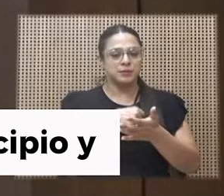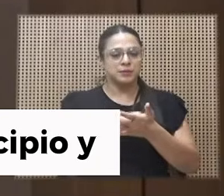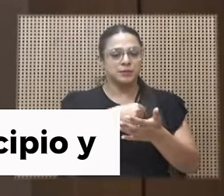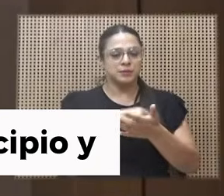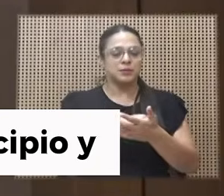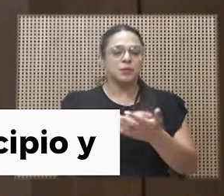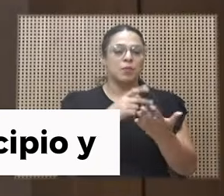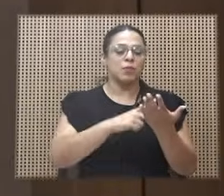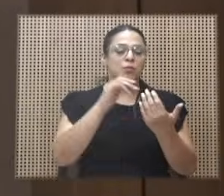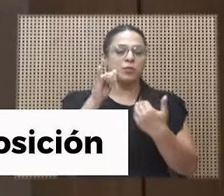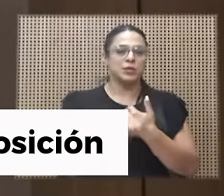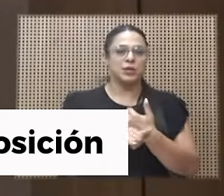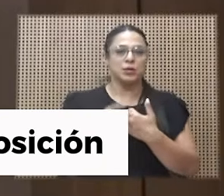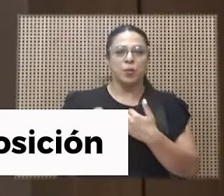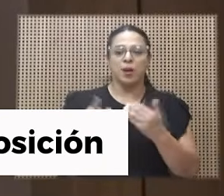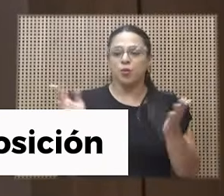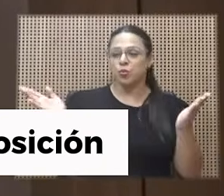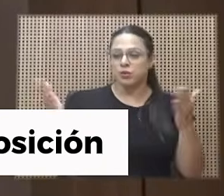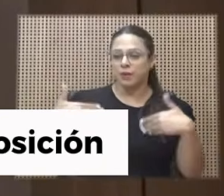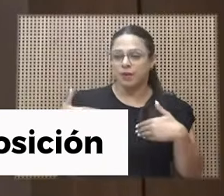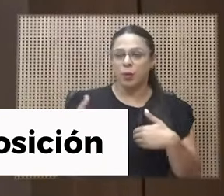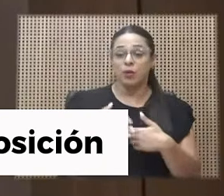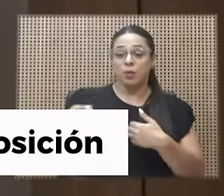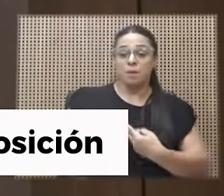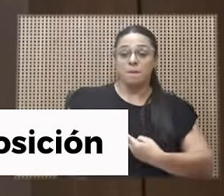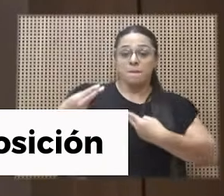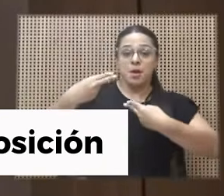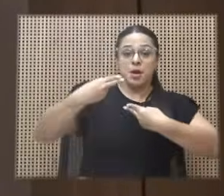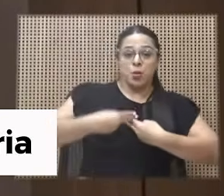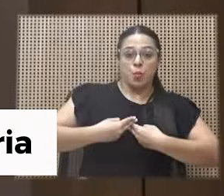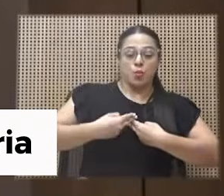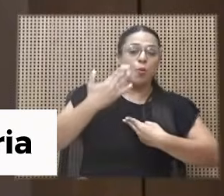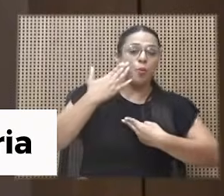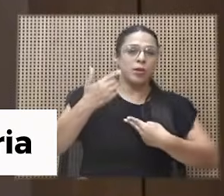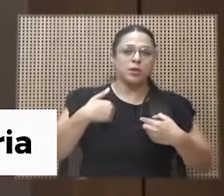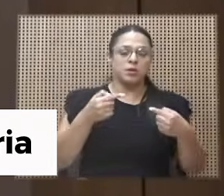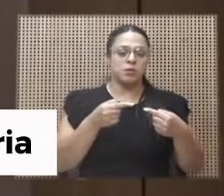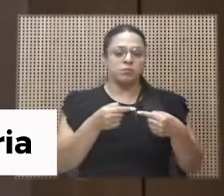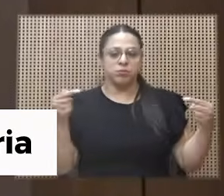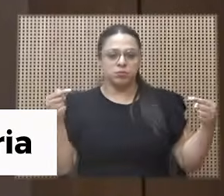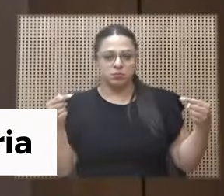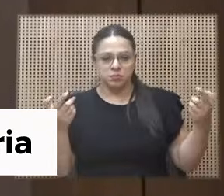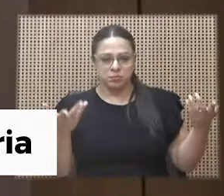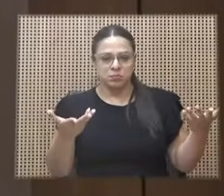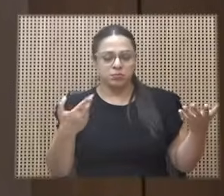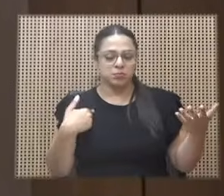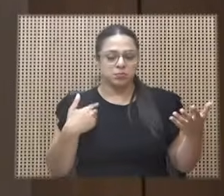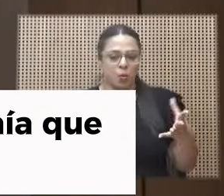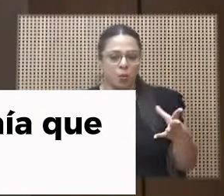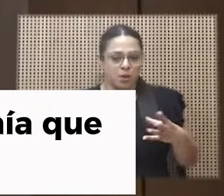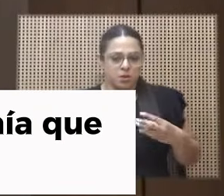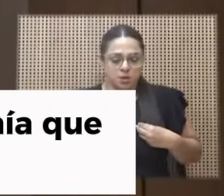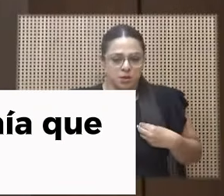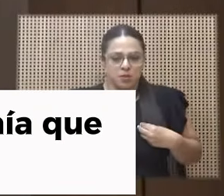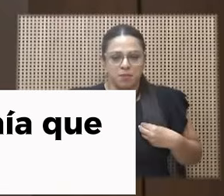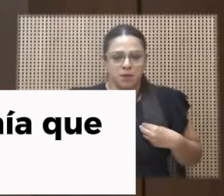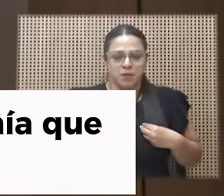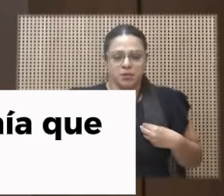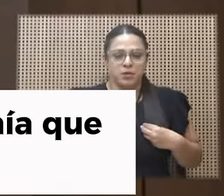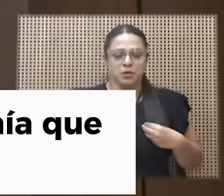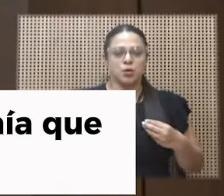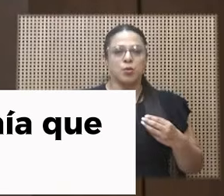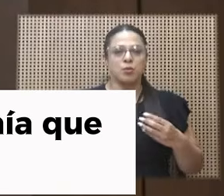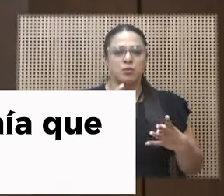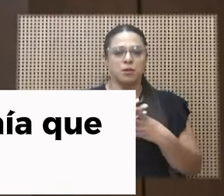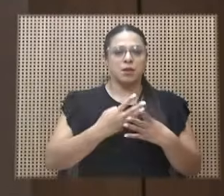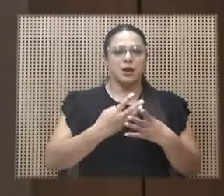opuesto desde el principio y que me nombró a sabiendas de mi oposición rotunda a la privatización carcelaria. Cambió de opinión y me